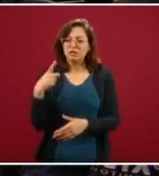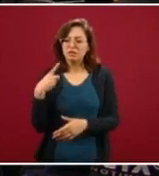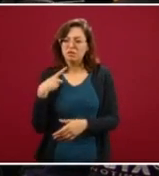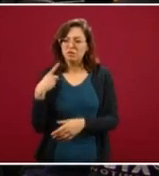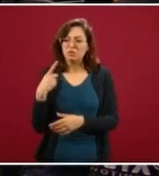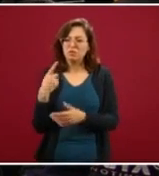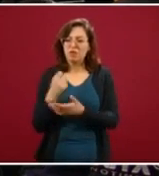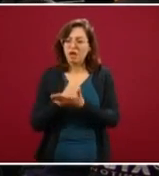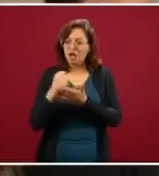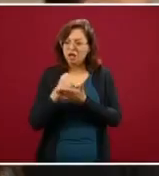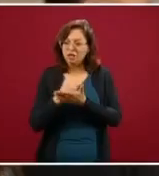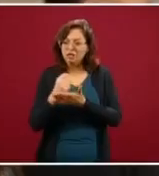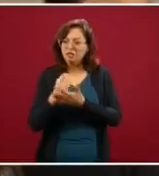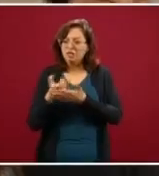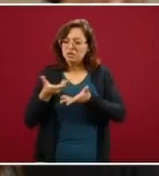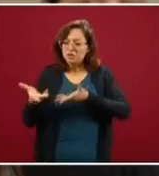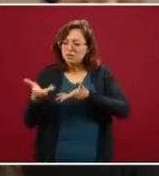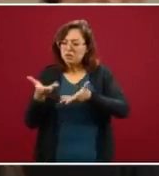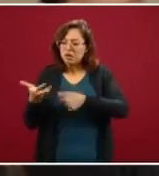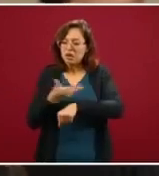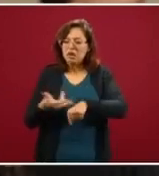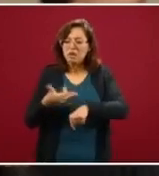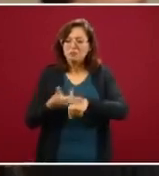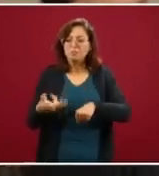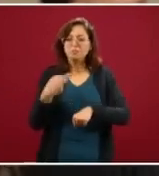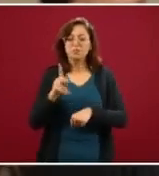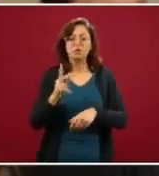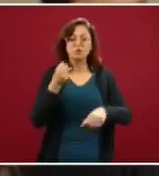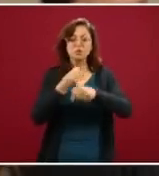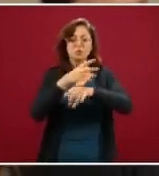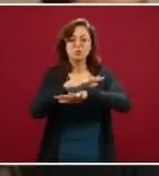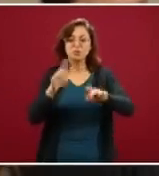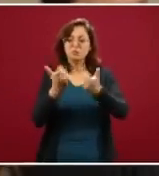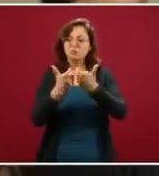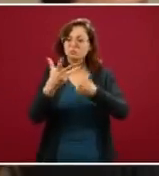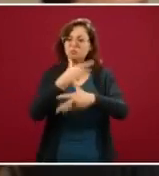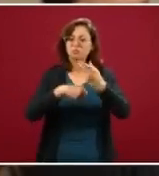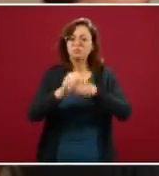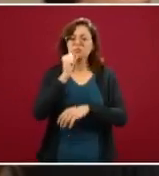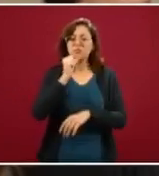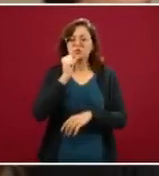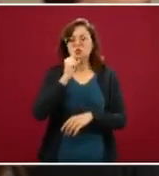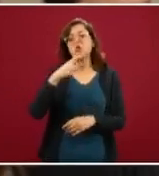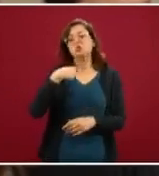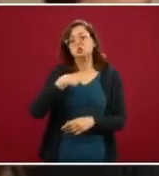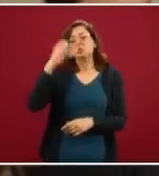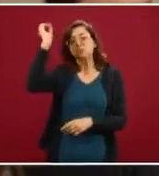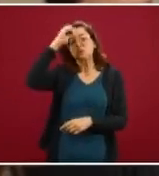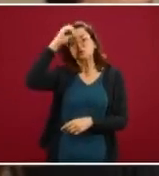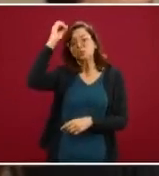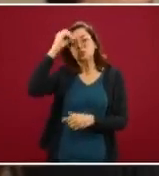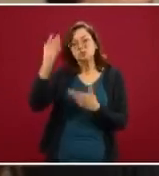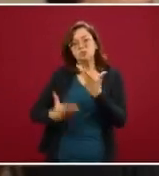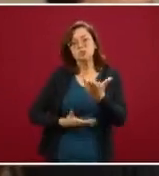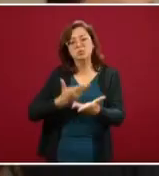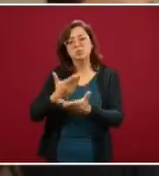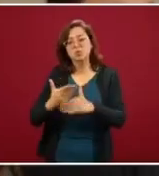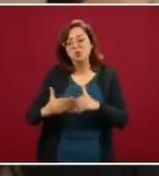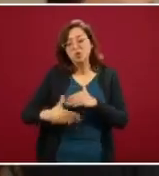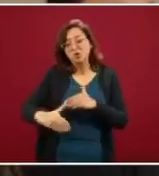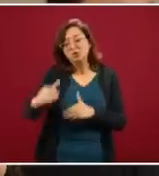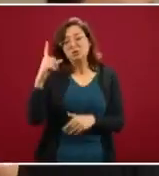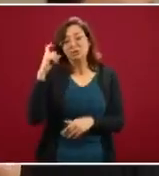económico. Esas son observaciones nada más que permito hacer, y gracias, en el sentido de que hay que redoblar en ese sentido porque no vienen tiempos muy